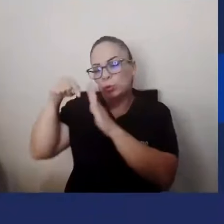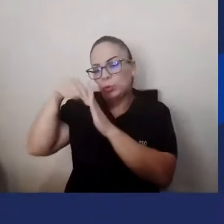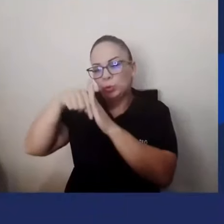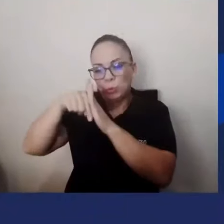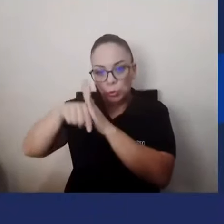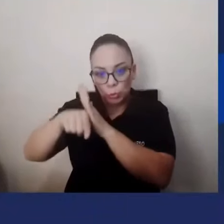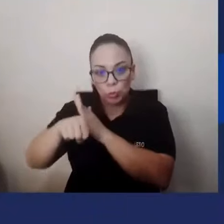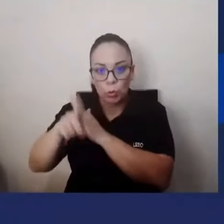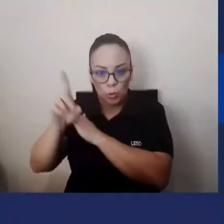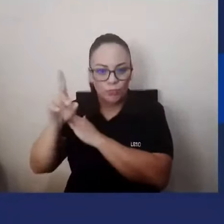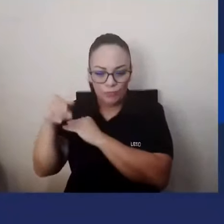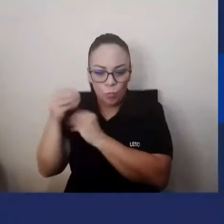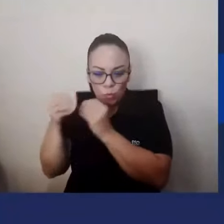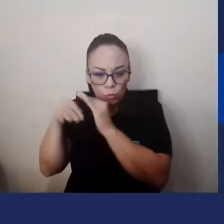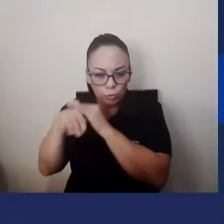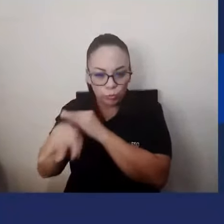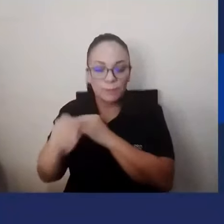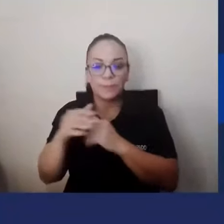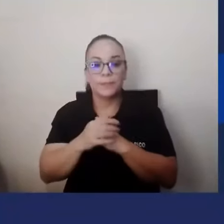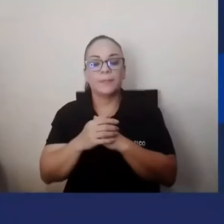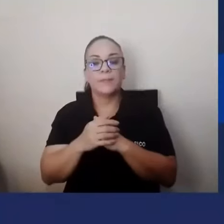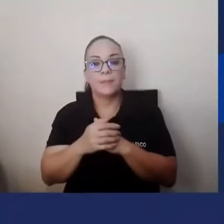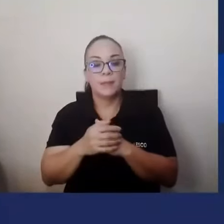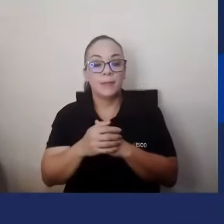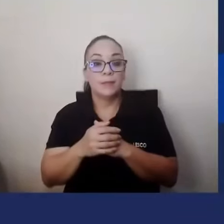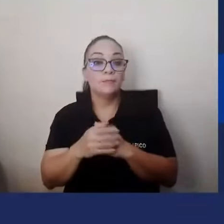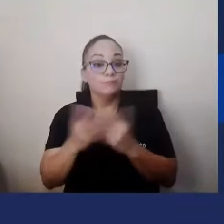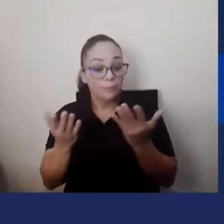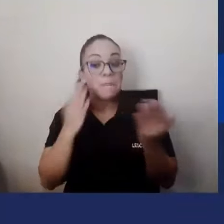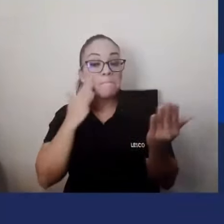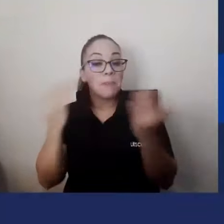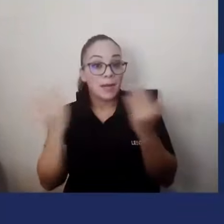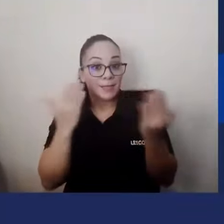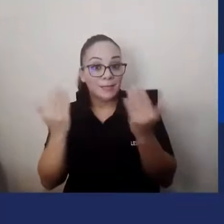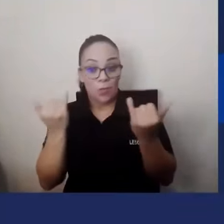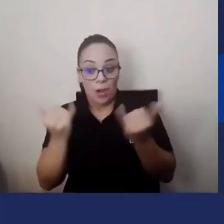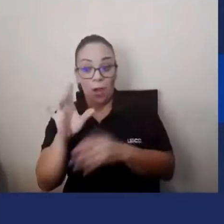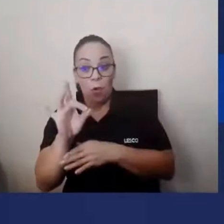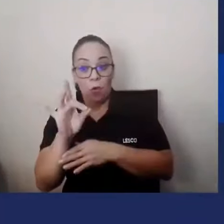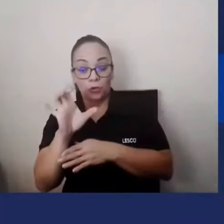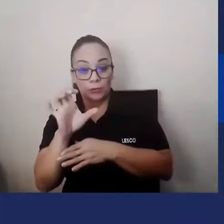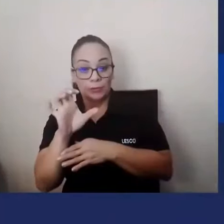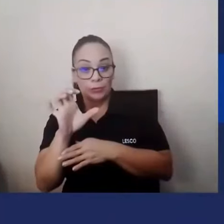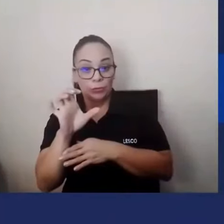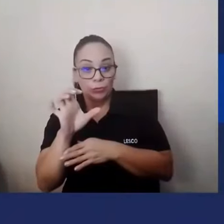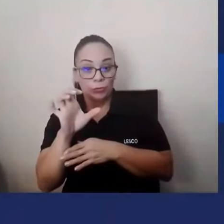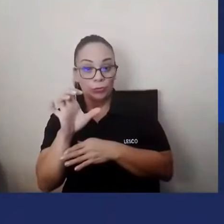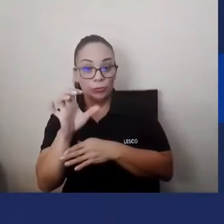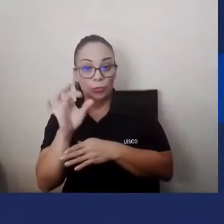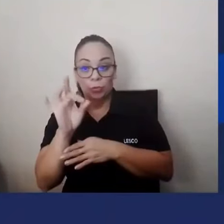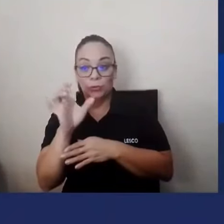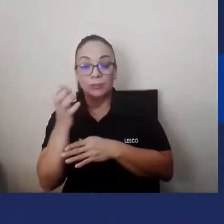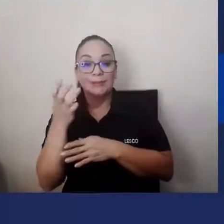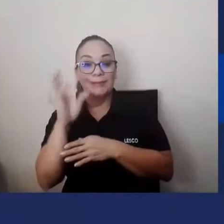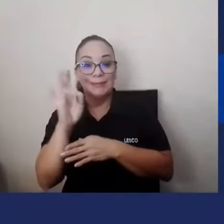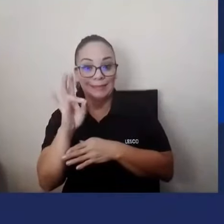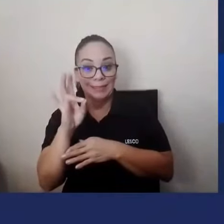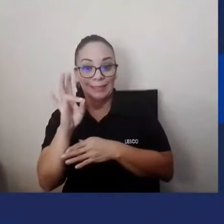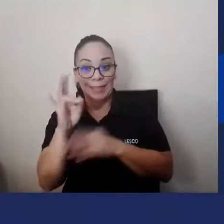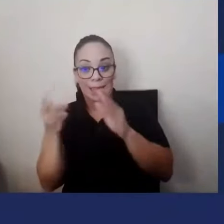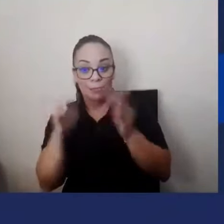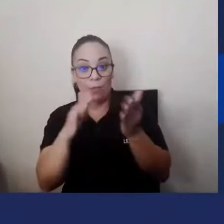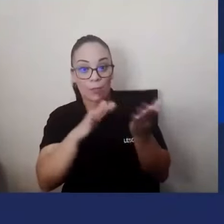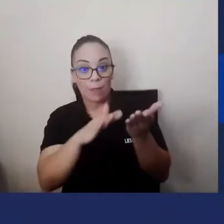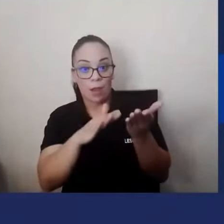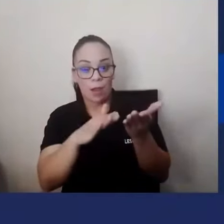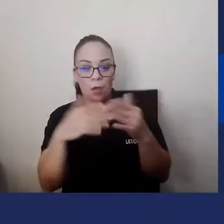muy probablemente con 807 homicidios, 817 homicidios, ese médico